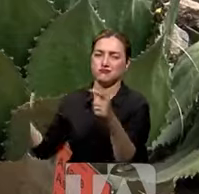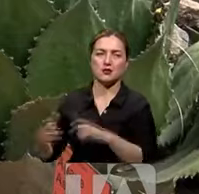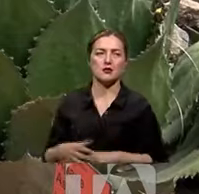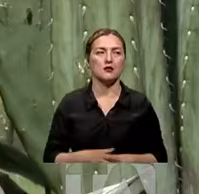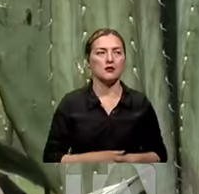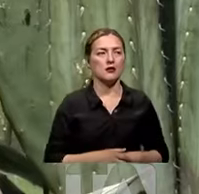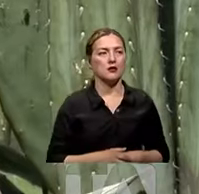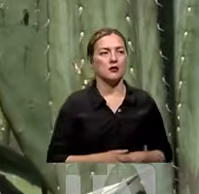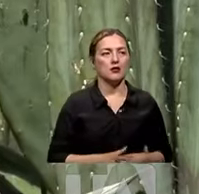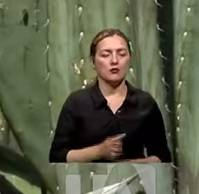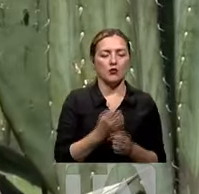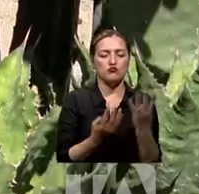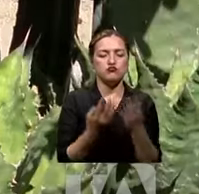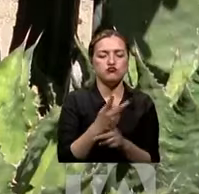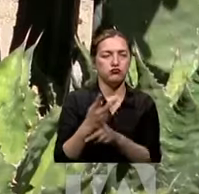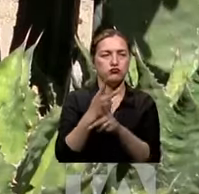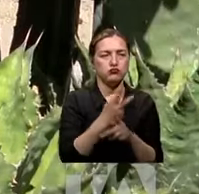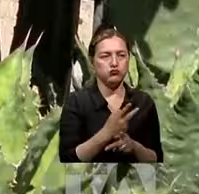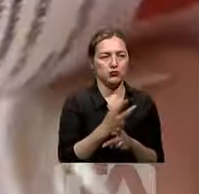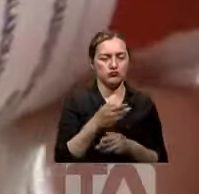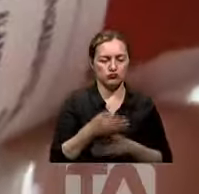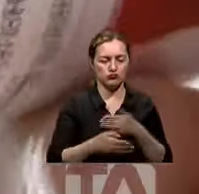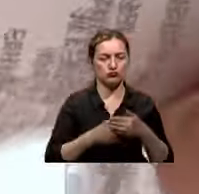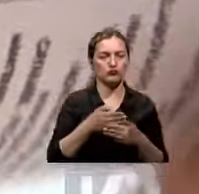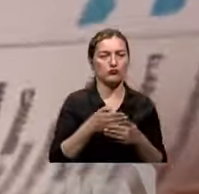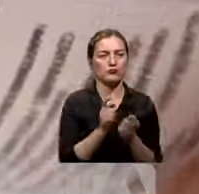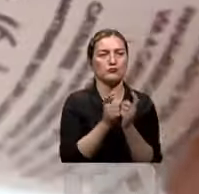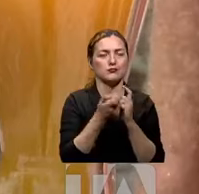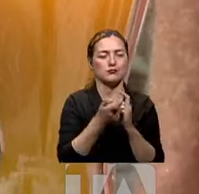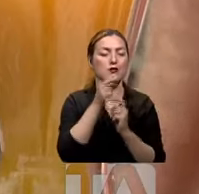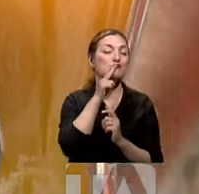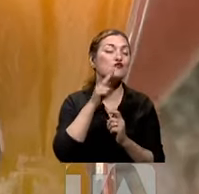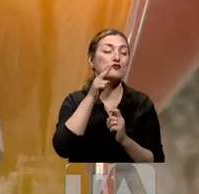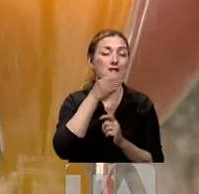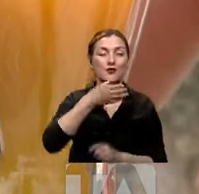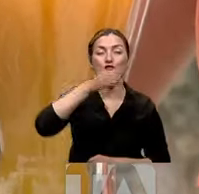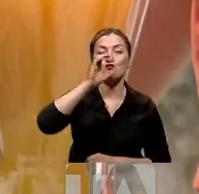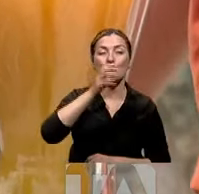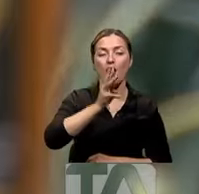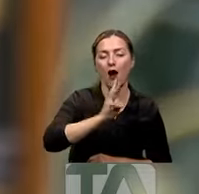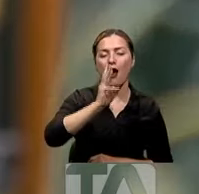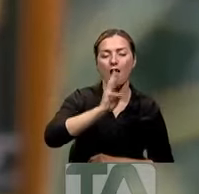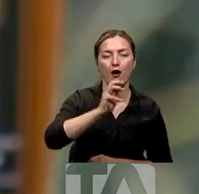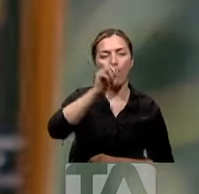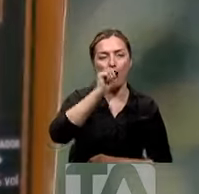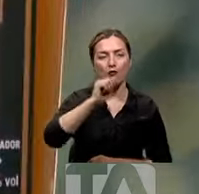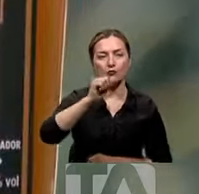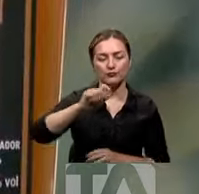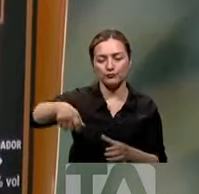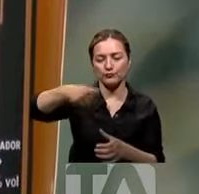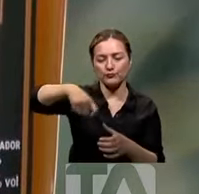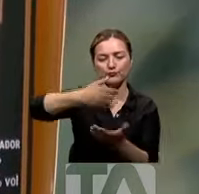buscan recuperar a esta especie, por ello la han procesado para convertirla en miel, destilados, salsas, entre otras